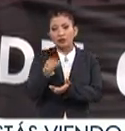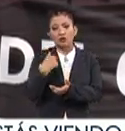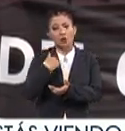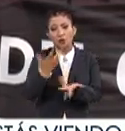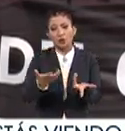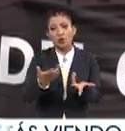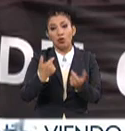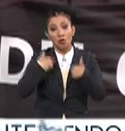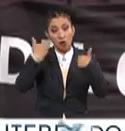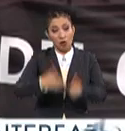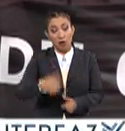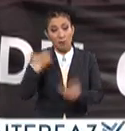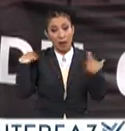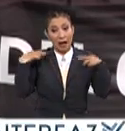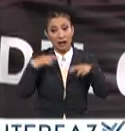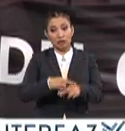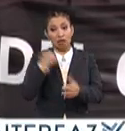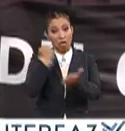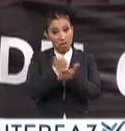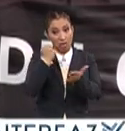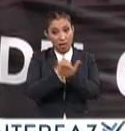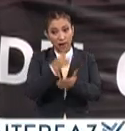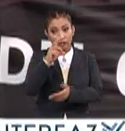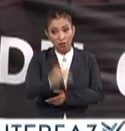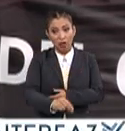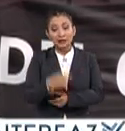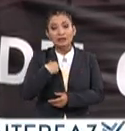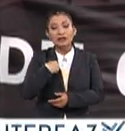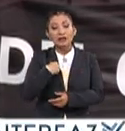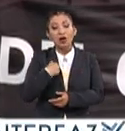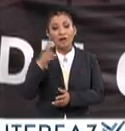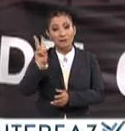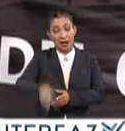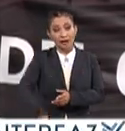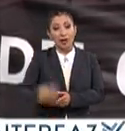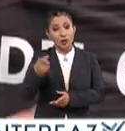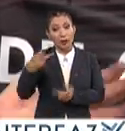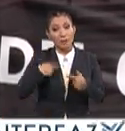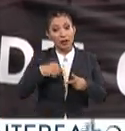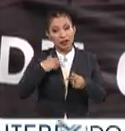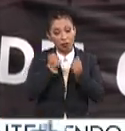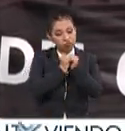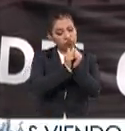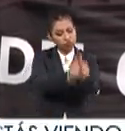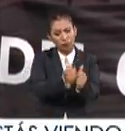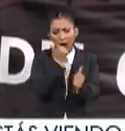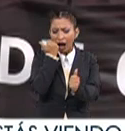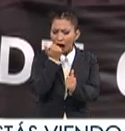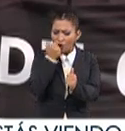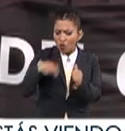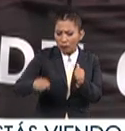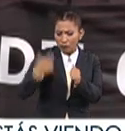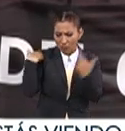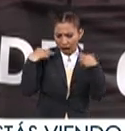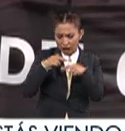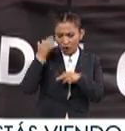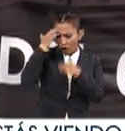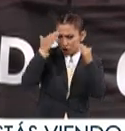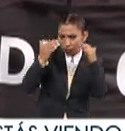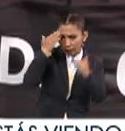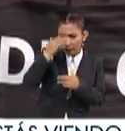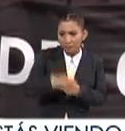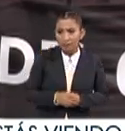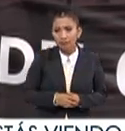yo no sea un profesor impositivo, sino que sea realmente alguien que camina al lado de ellos en el